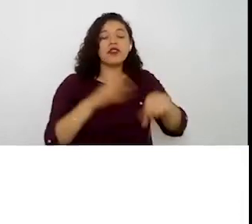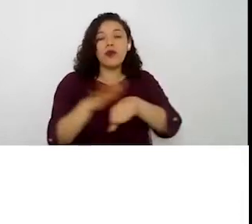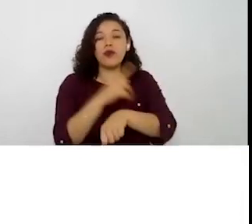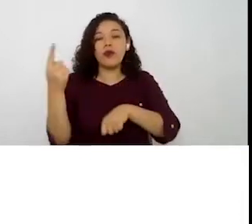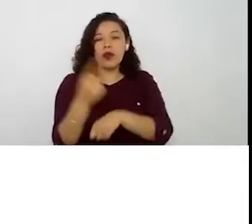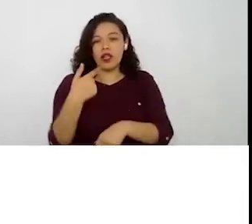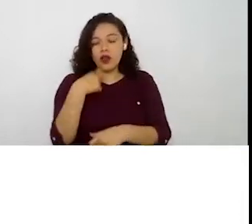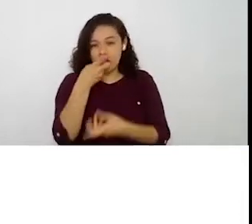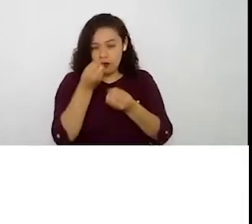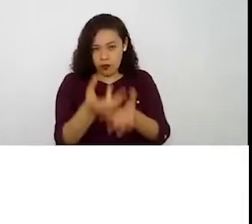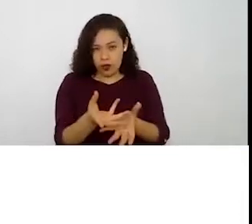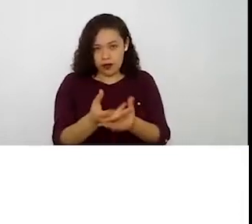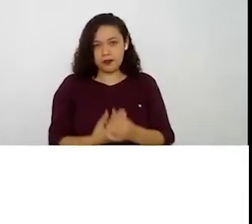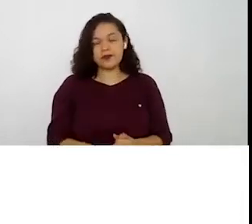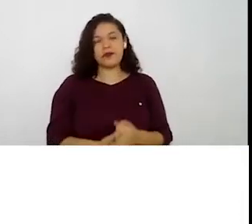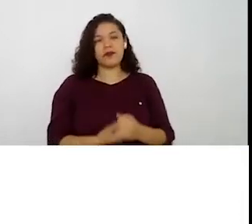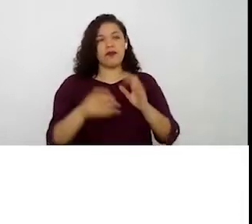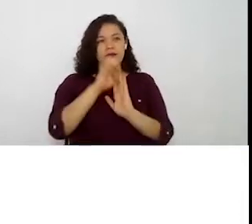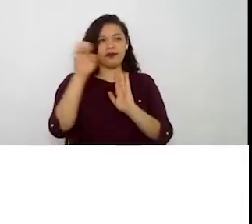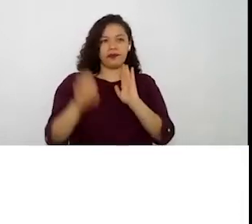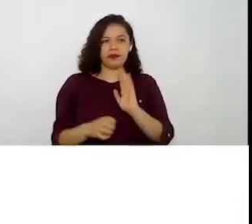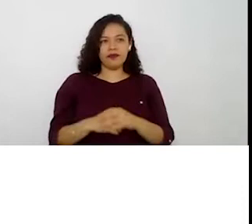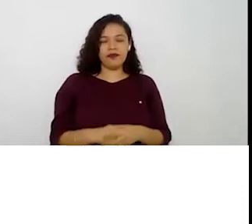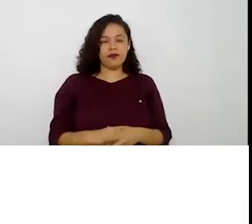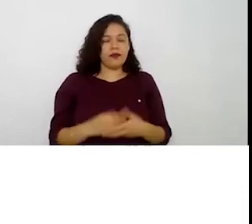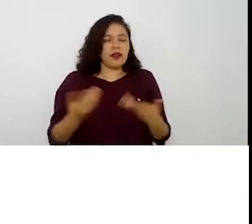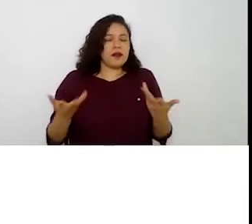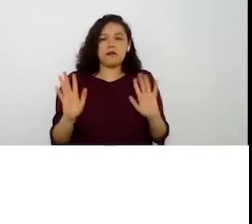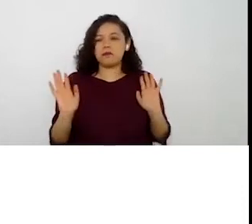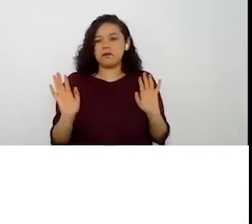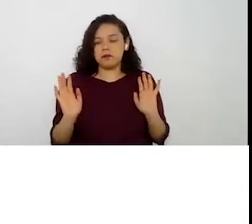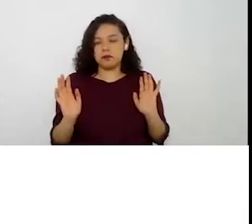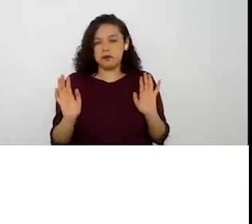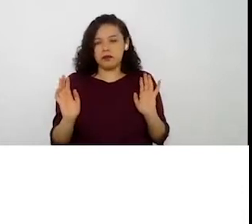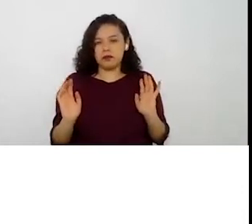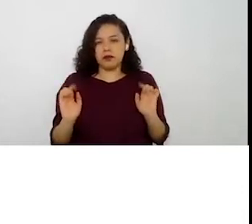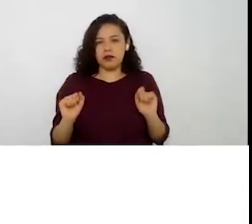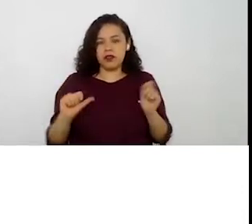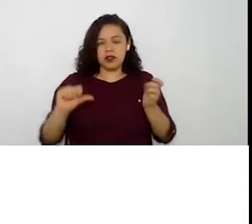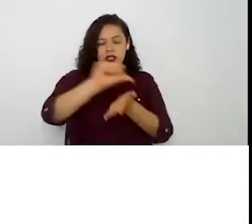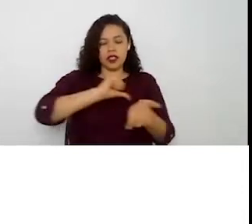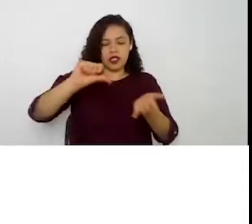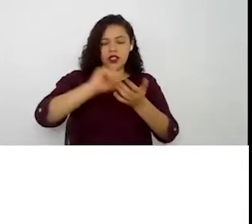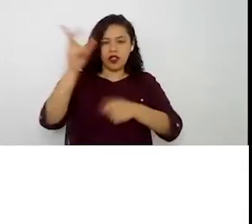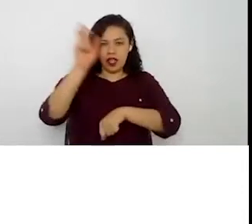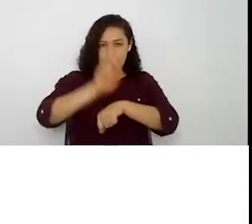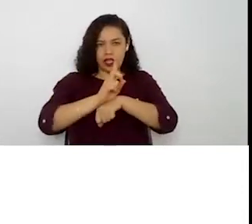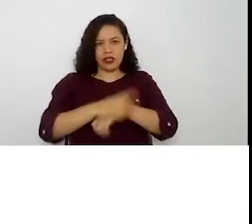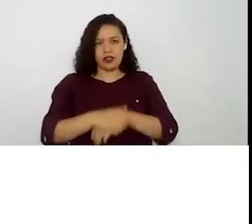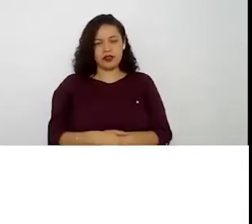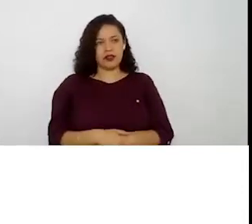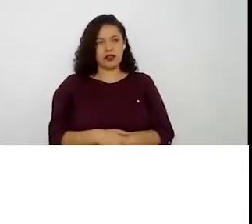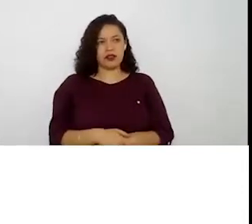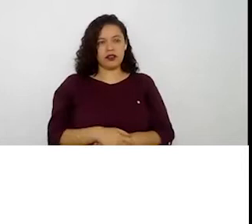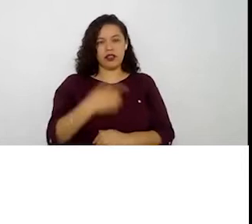estamos dando ahora por ejemplo vamos a decir que es un centro de día por ahí vía